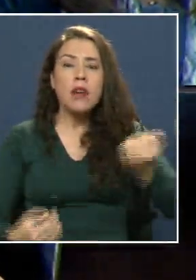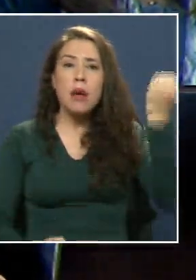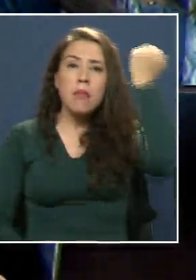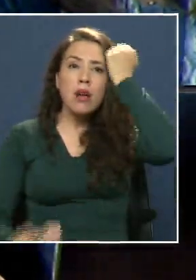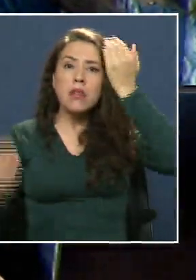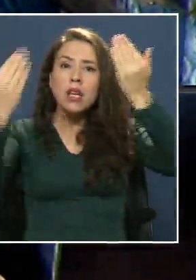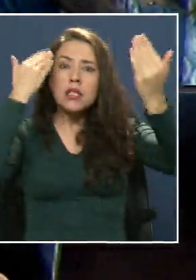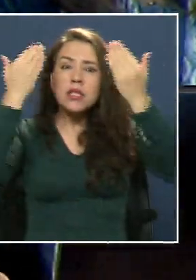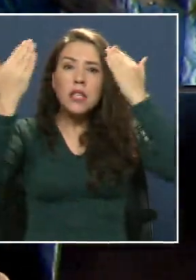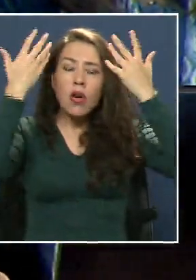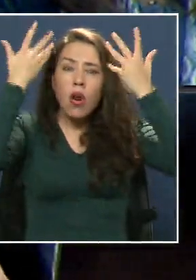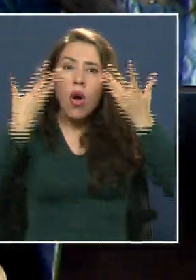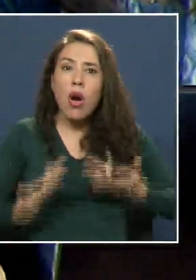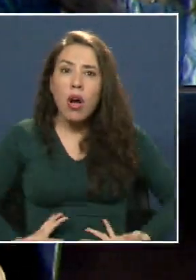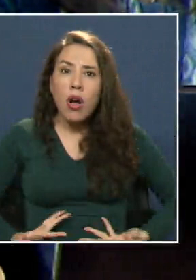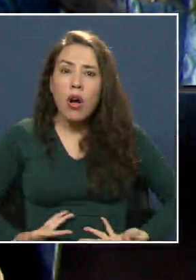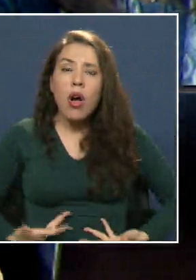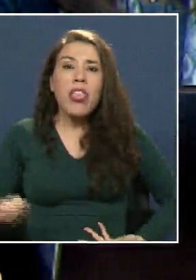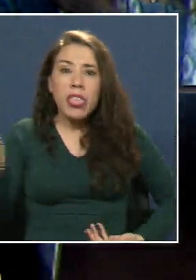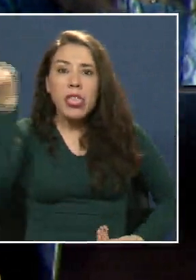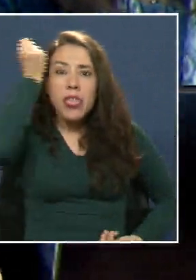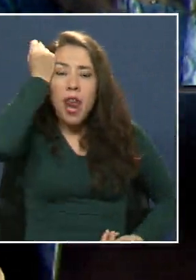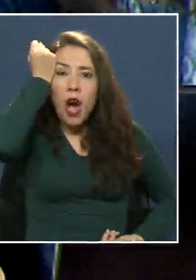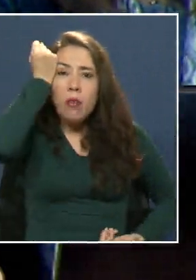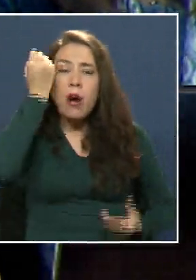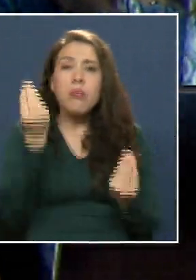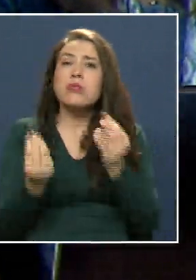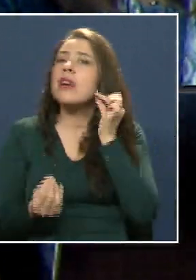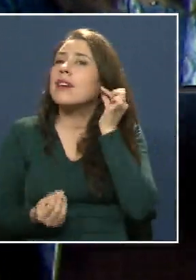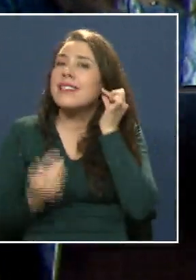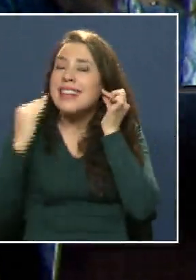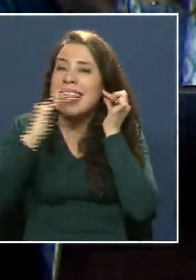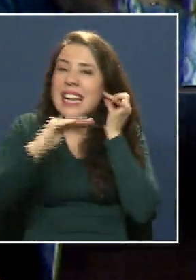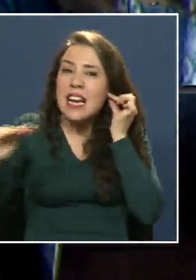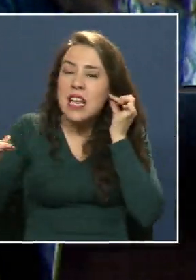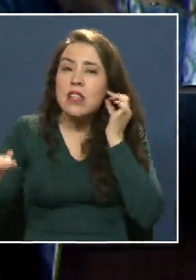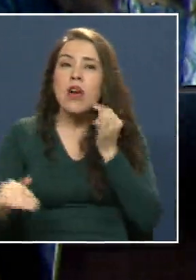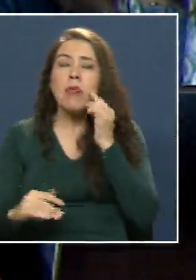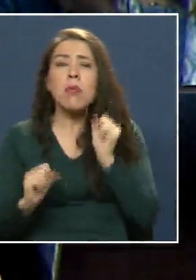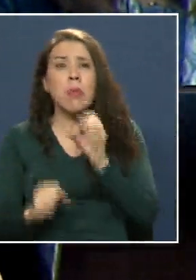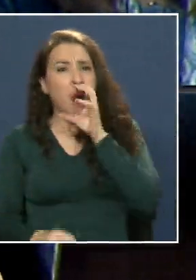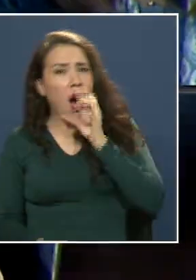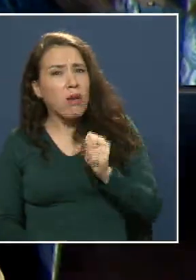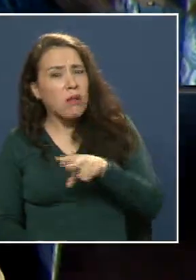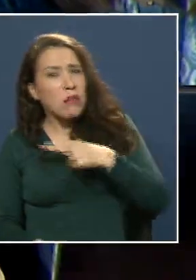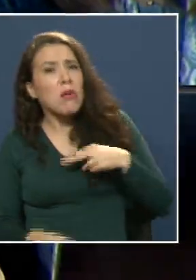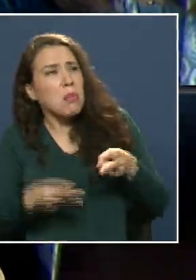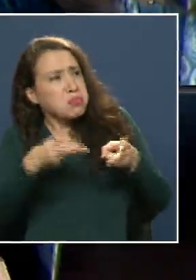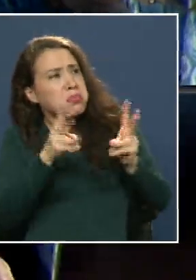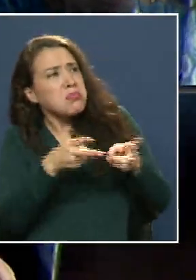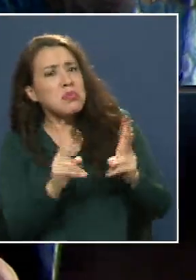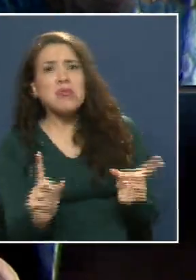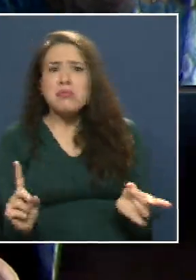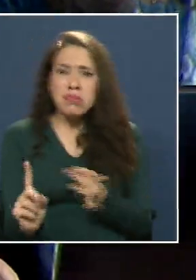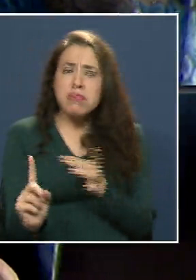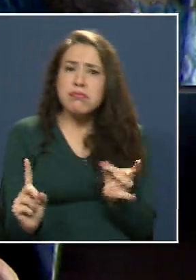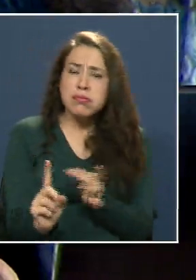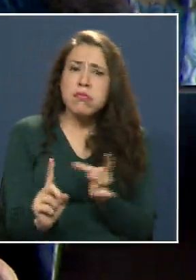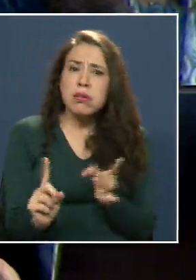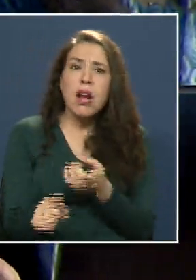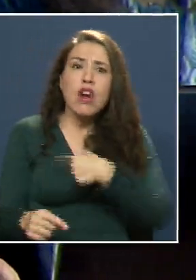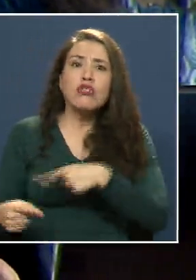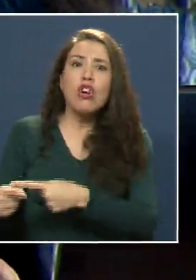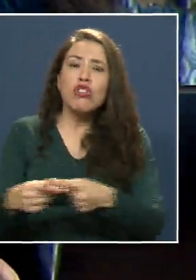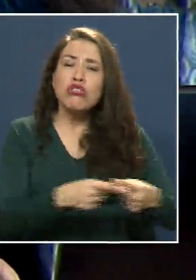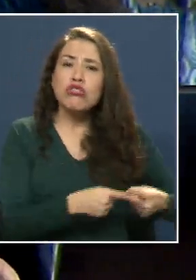psicológicos y fisiológicos del trauma? ¿Cuántas niñas y niños más estamos dispuestos a que sean vulnerados si como